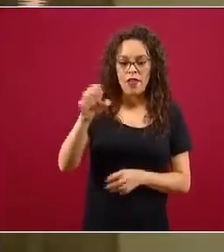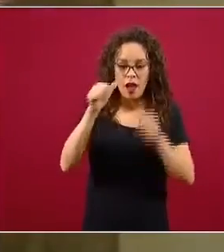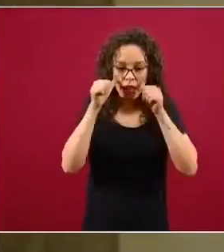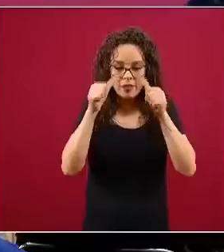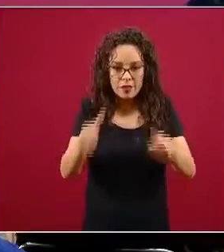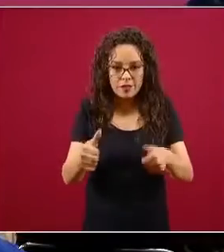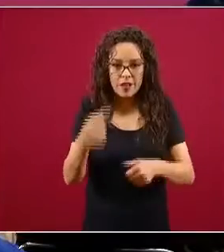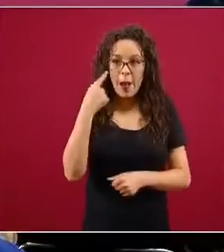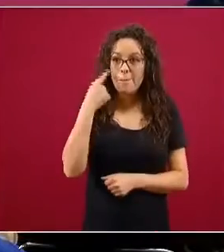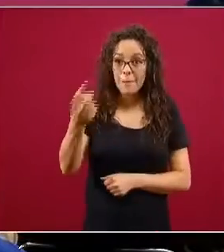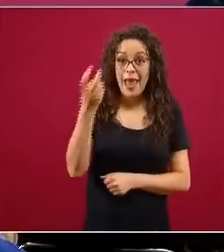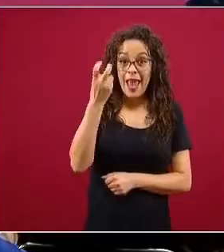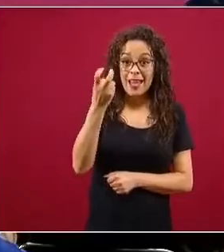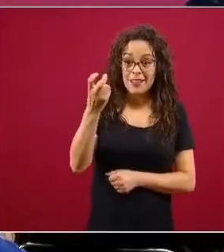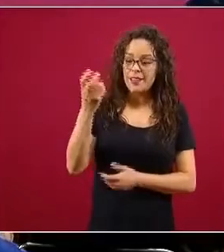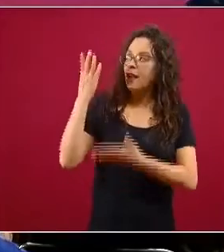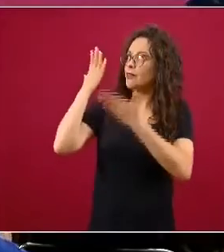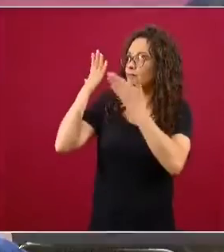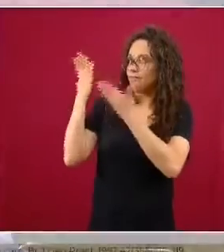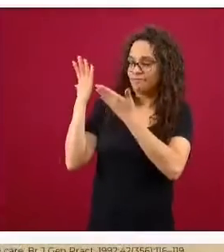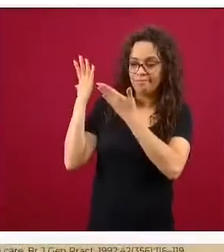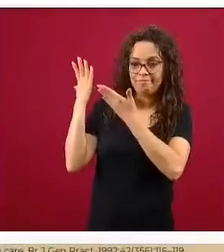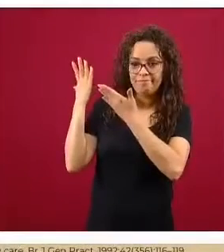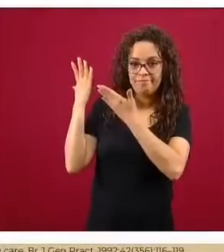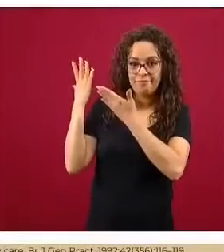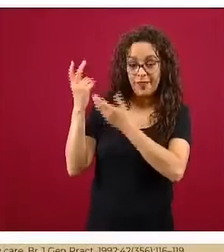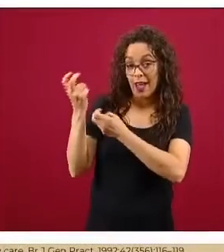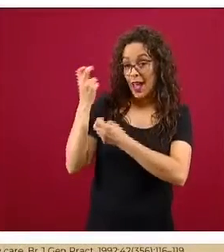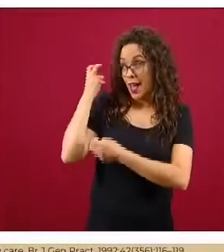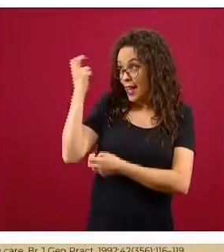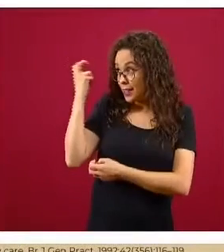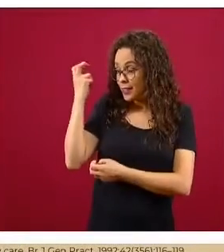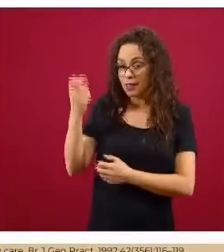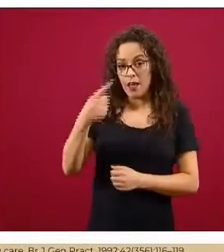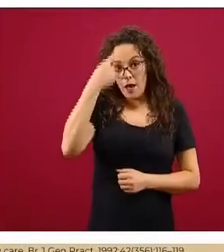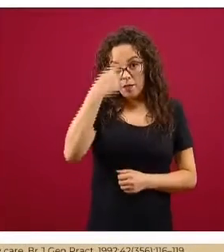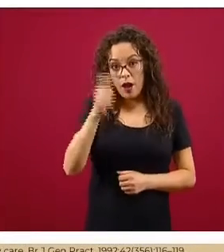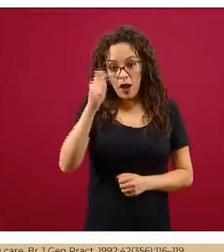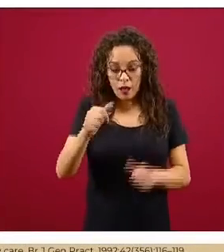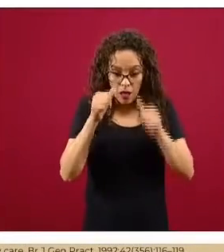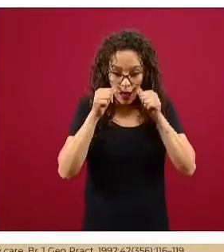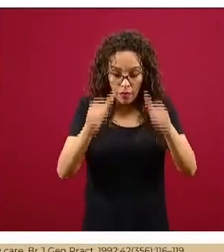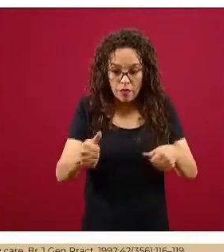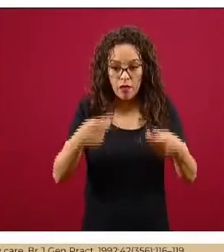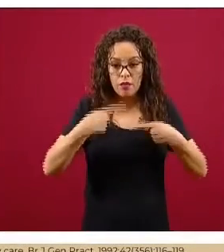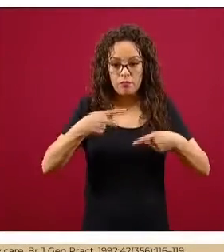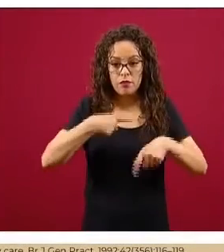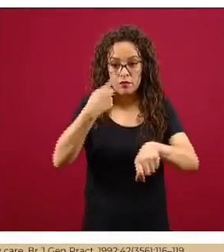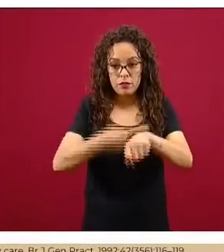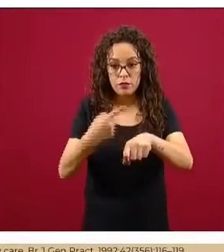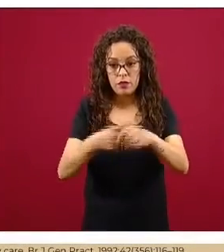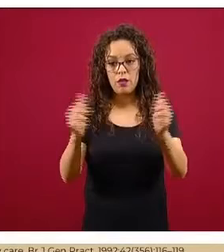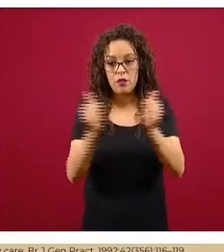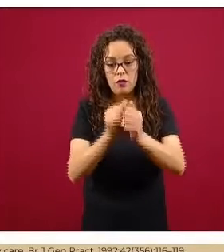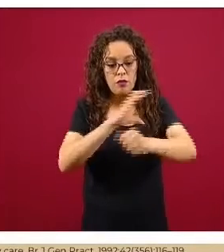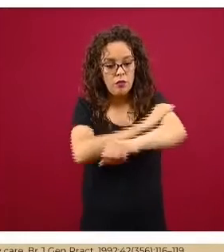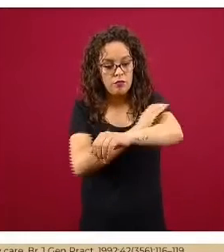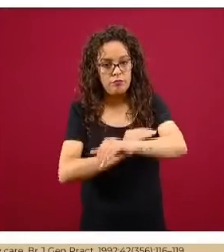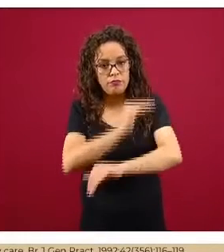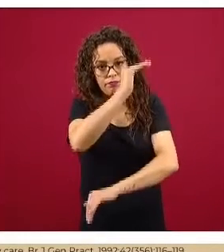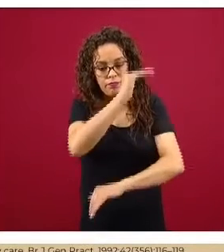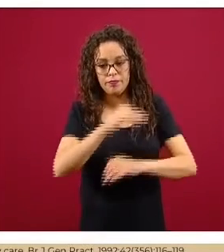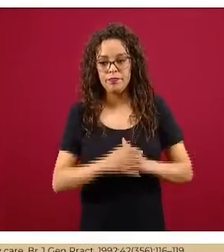nada más para que lo vean, esta es la cascada de atención para los pacientes con hipertensión, y también se la ha llamado reglas